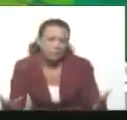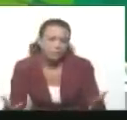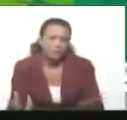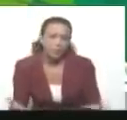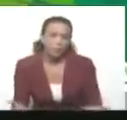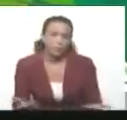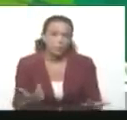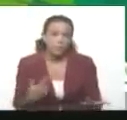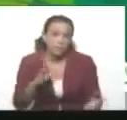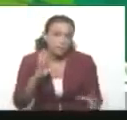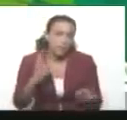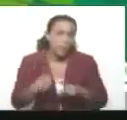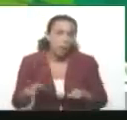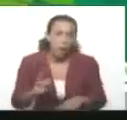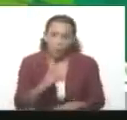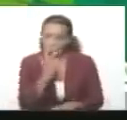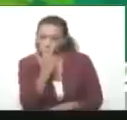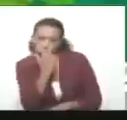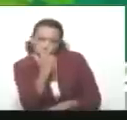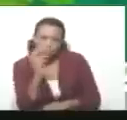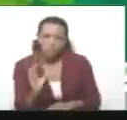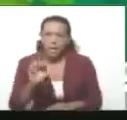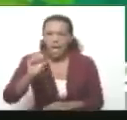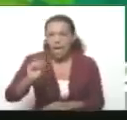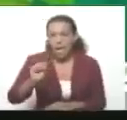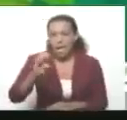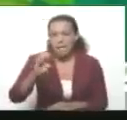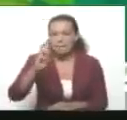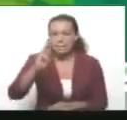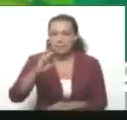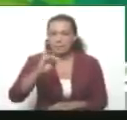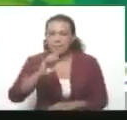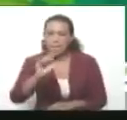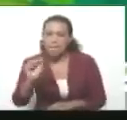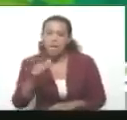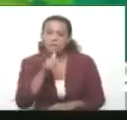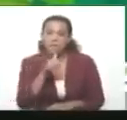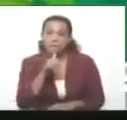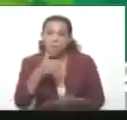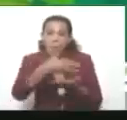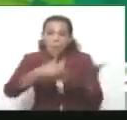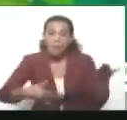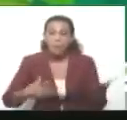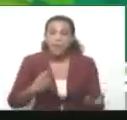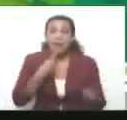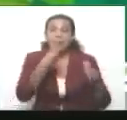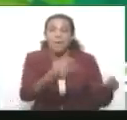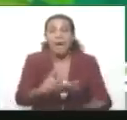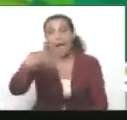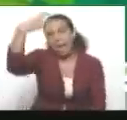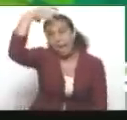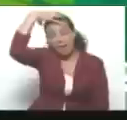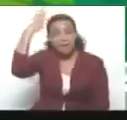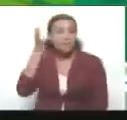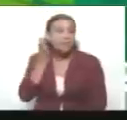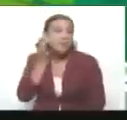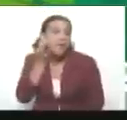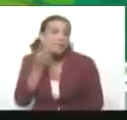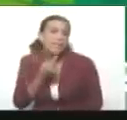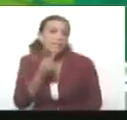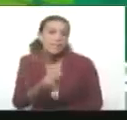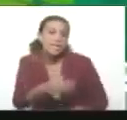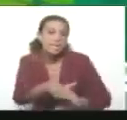sería un espía lo que hoy conocemos como un espía y él le hace un informe a la reina y le